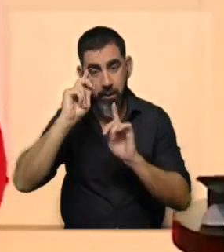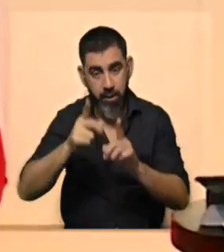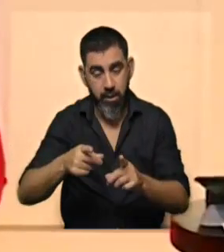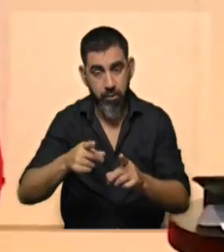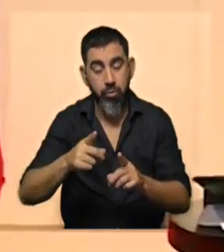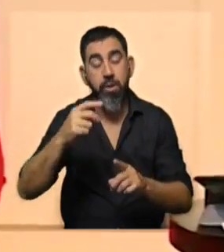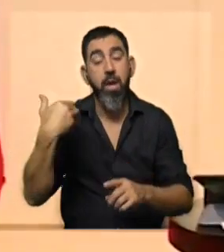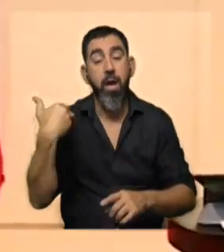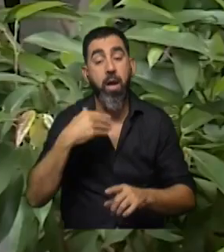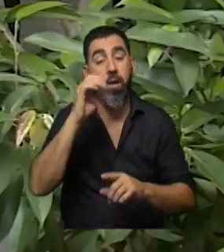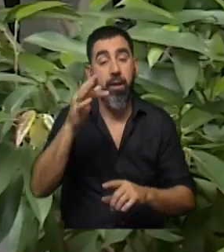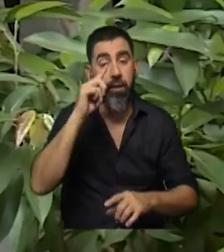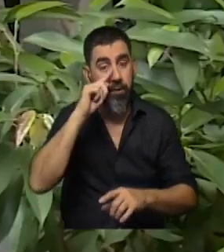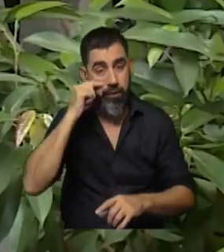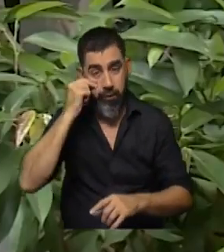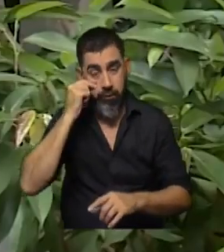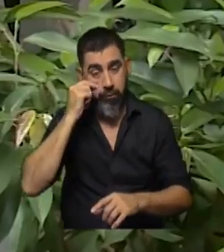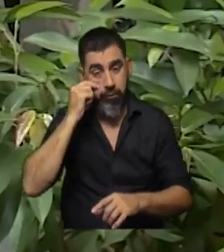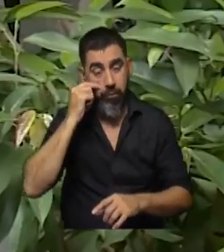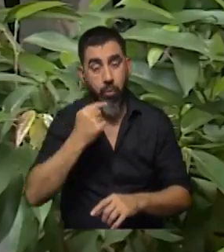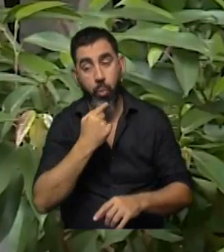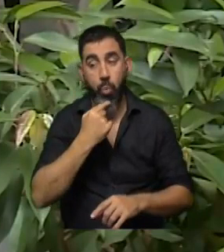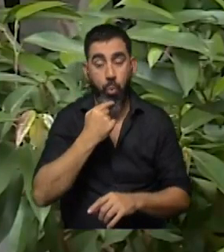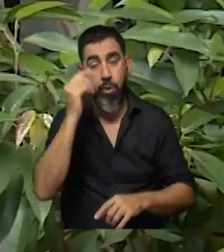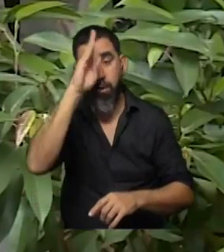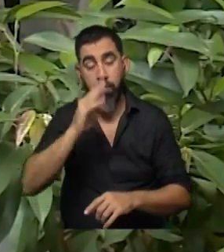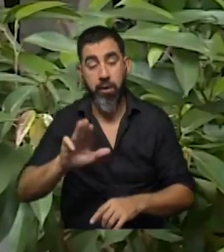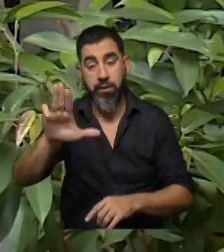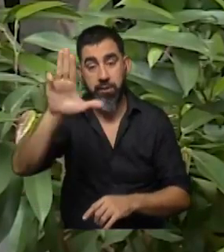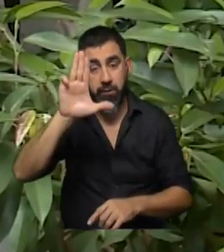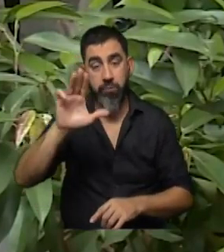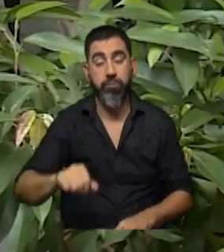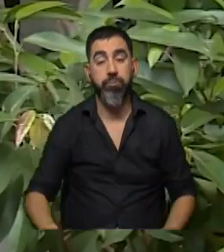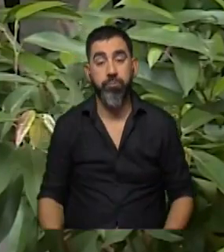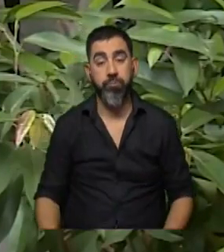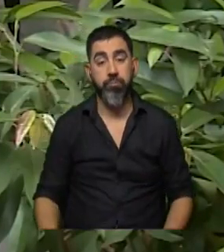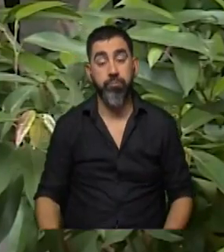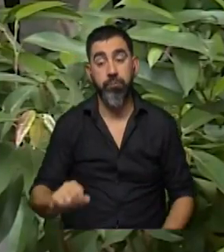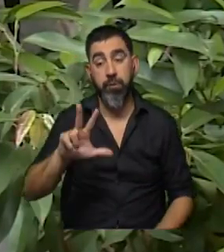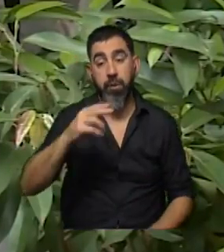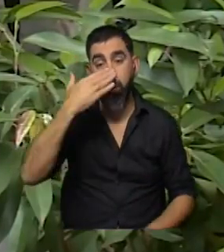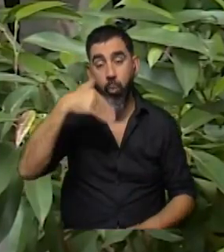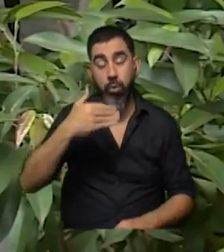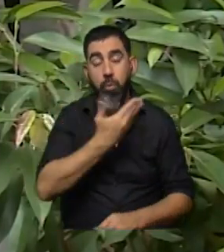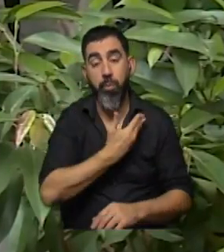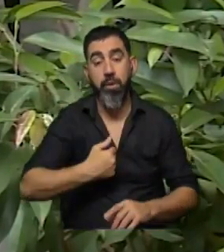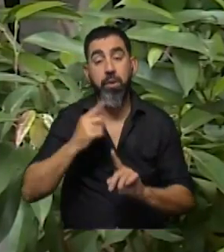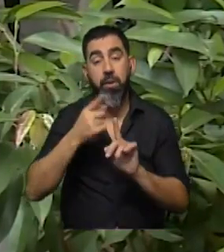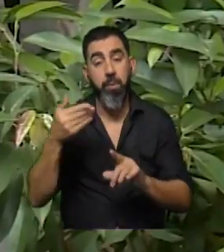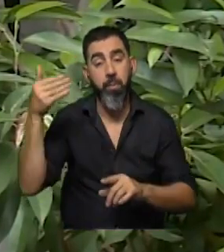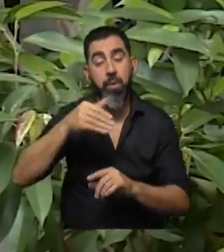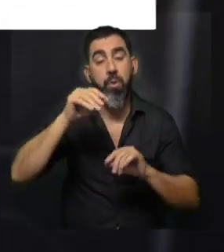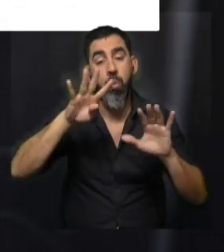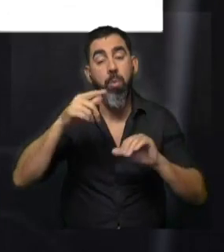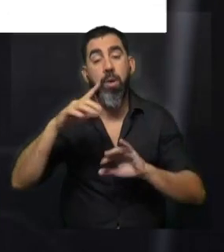Obrador y el argentino Alberto Fernández estando en duda la del brasileño Lula da Silva estos tres últimos también participarán el